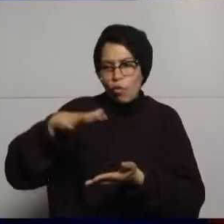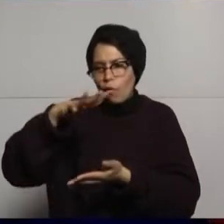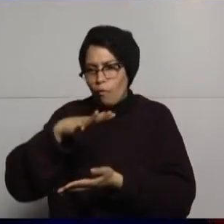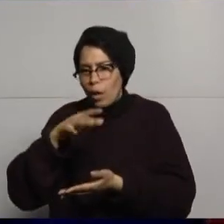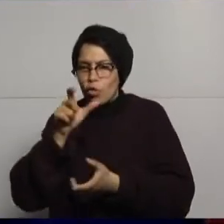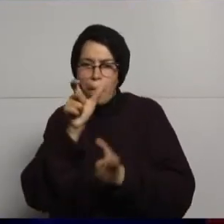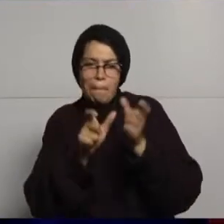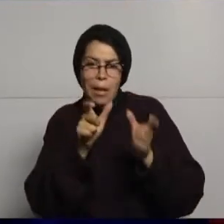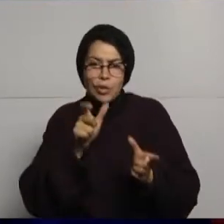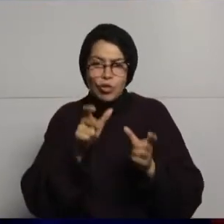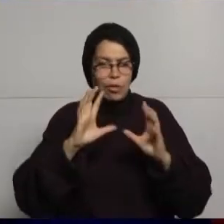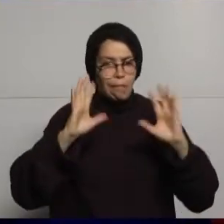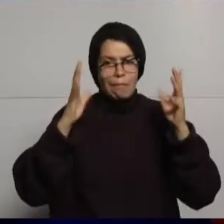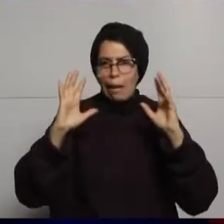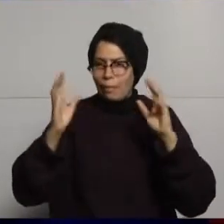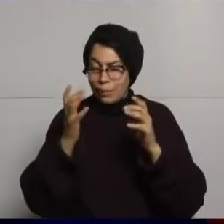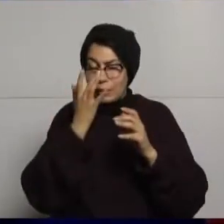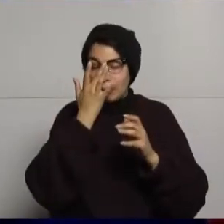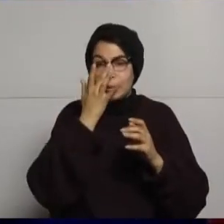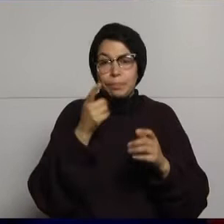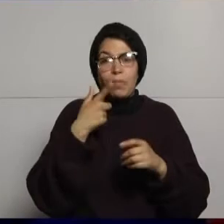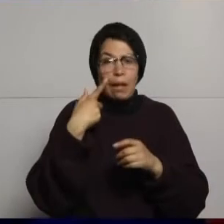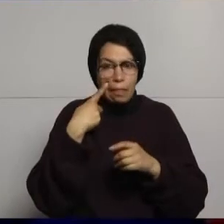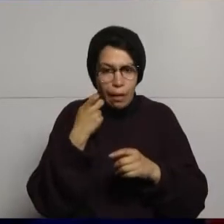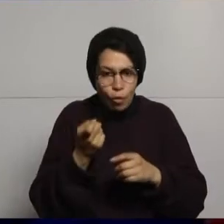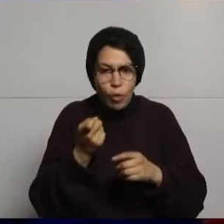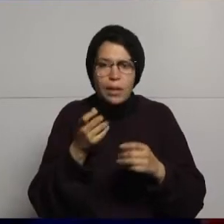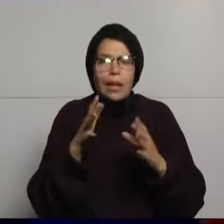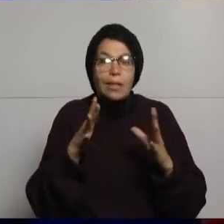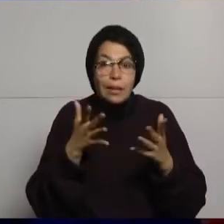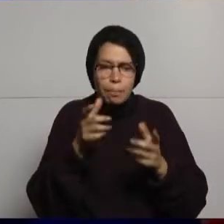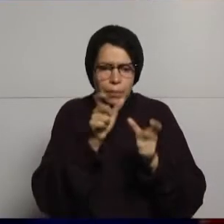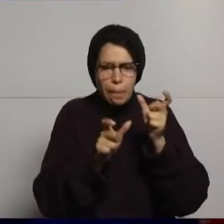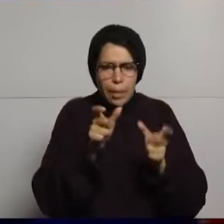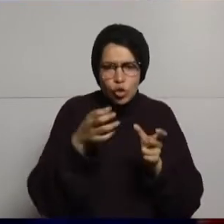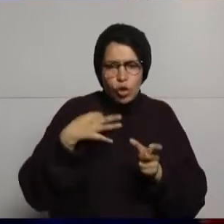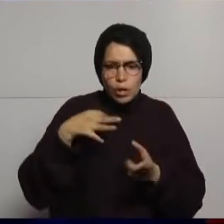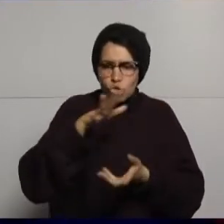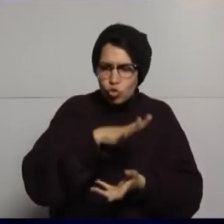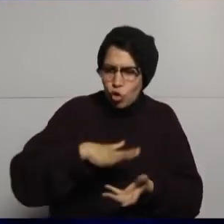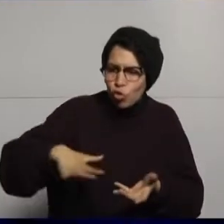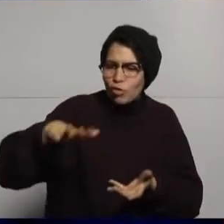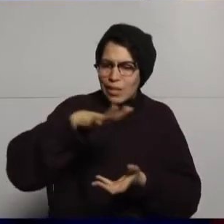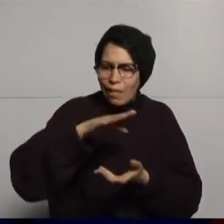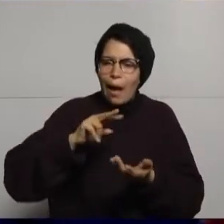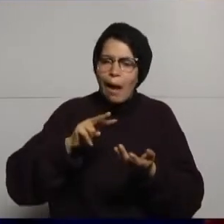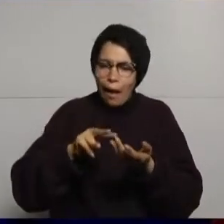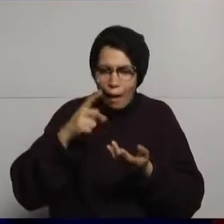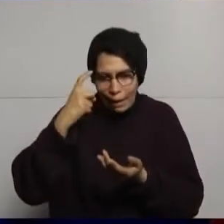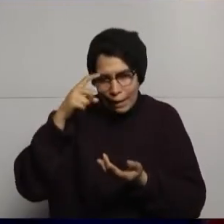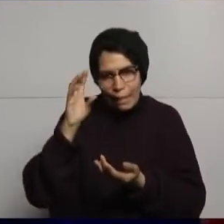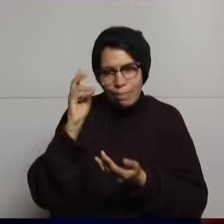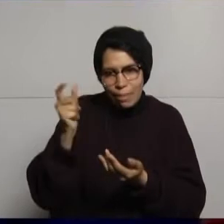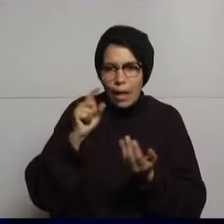reacciones múltiples, favorables a la generación de proyectos comunitarios, de proyectos universitarios, de proyectos de